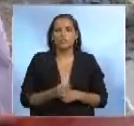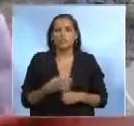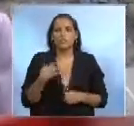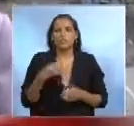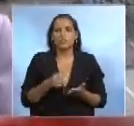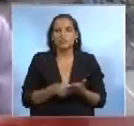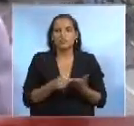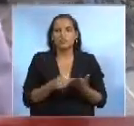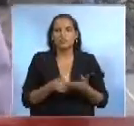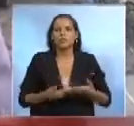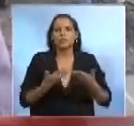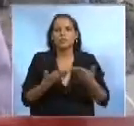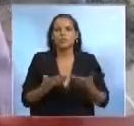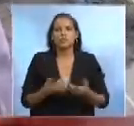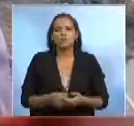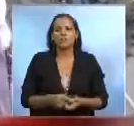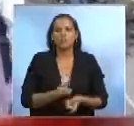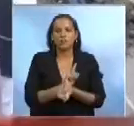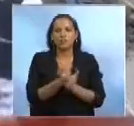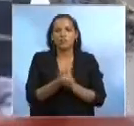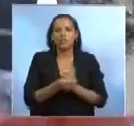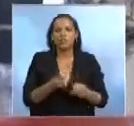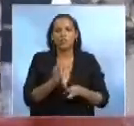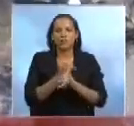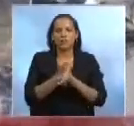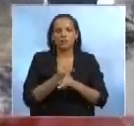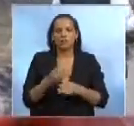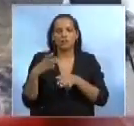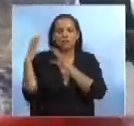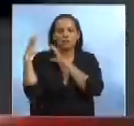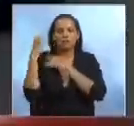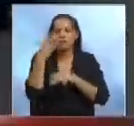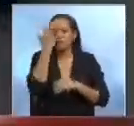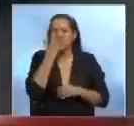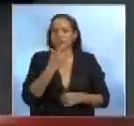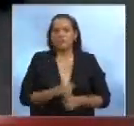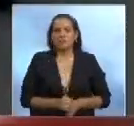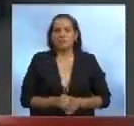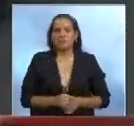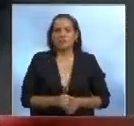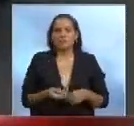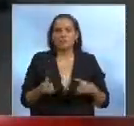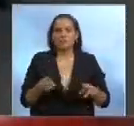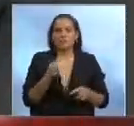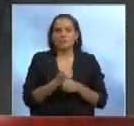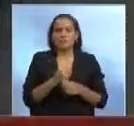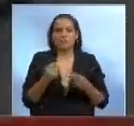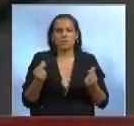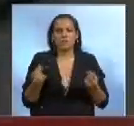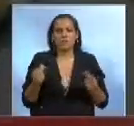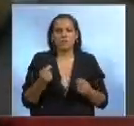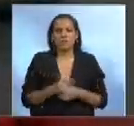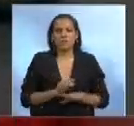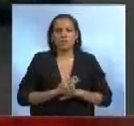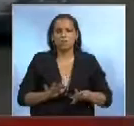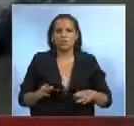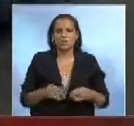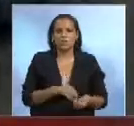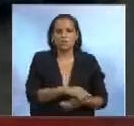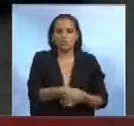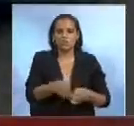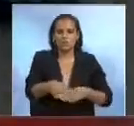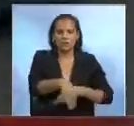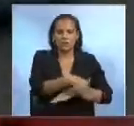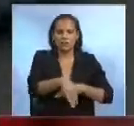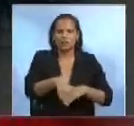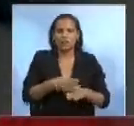ministerio, bueno, entre entrega de planillas, se encargará de devolver estos recursos al municipio de Esmeraldas. Además que trabajan a prisa para culminar el bacheo en la